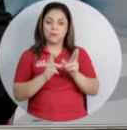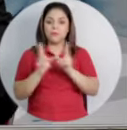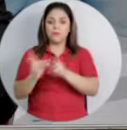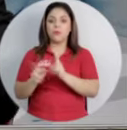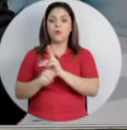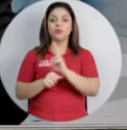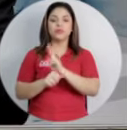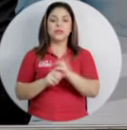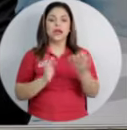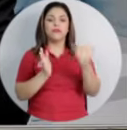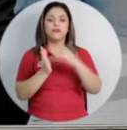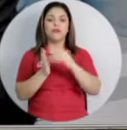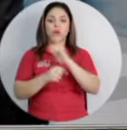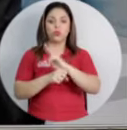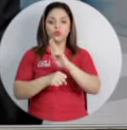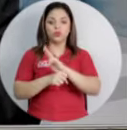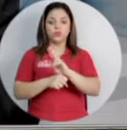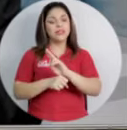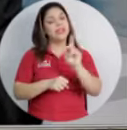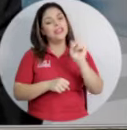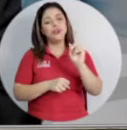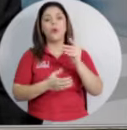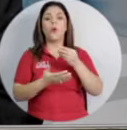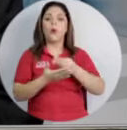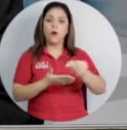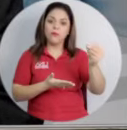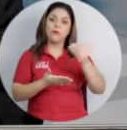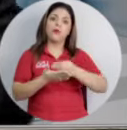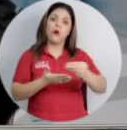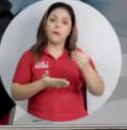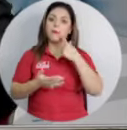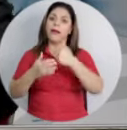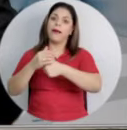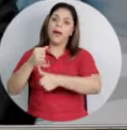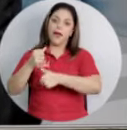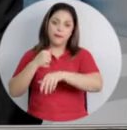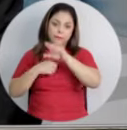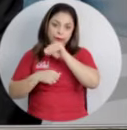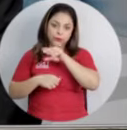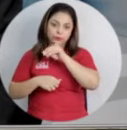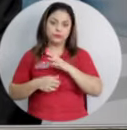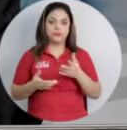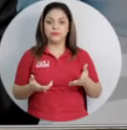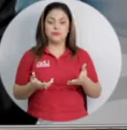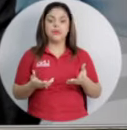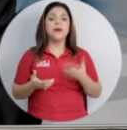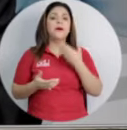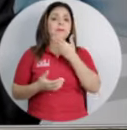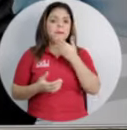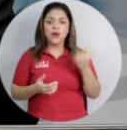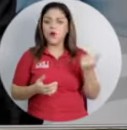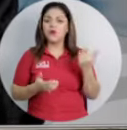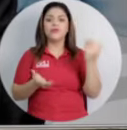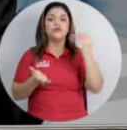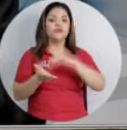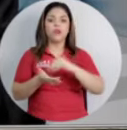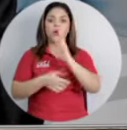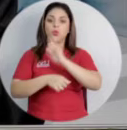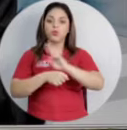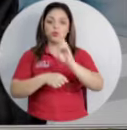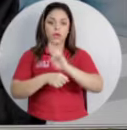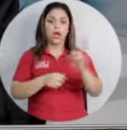esa bolsa, utilicé su valor de uso y me ahorré tener que estar comprando bolsas para los excrementos de los perros. Entonces reutilicemos hasta ya que ya